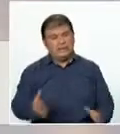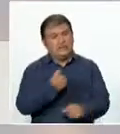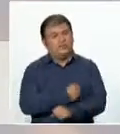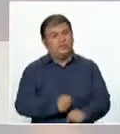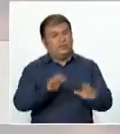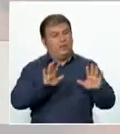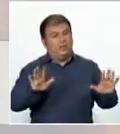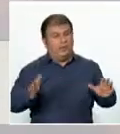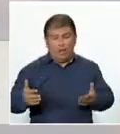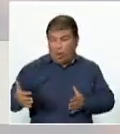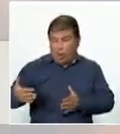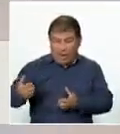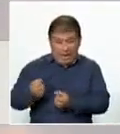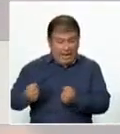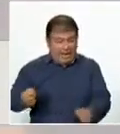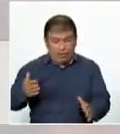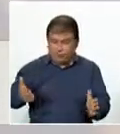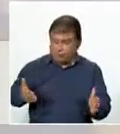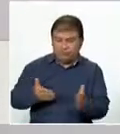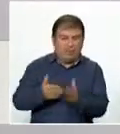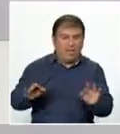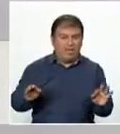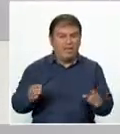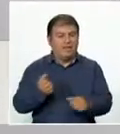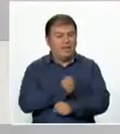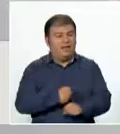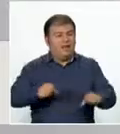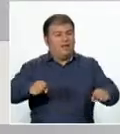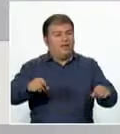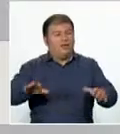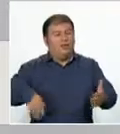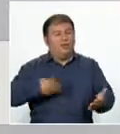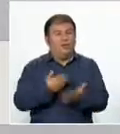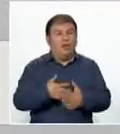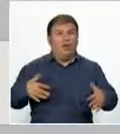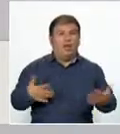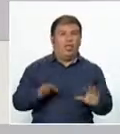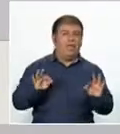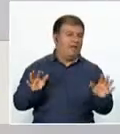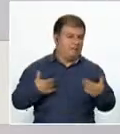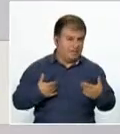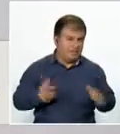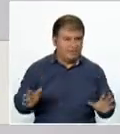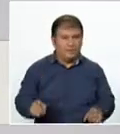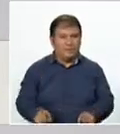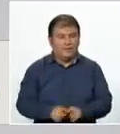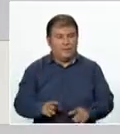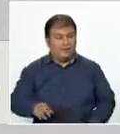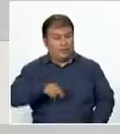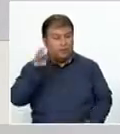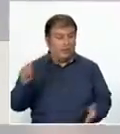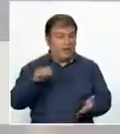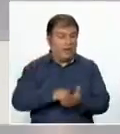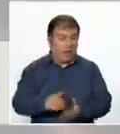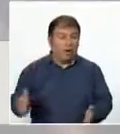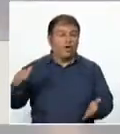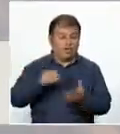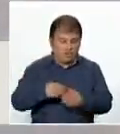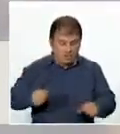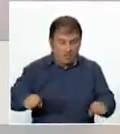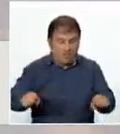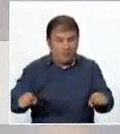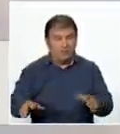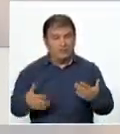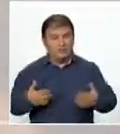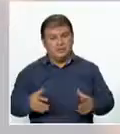Afortunadamente ningún vehículo se aproximaba en esta autopista y el motociclista solo sufrió un susto. Seguramente nunca más intentará esta maniobra y